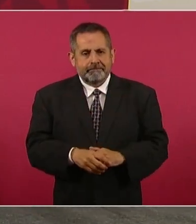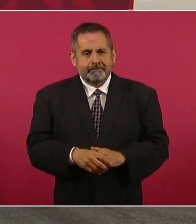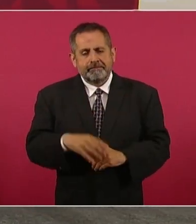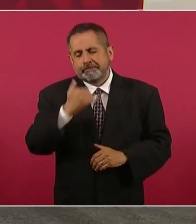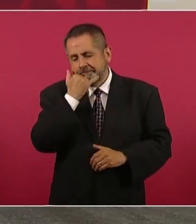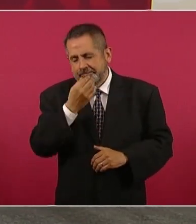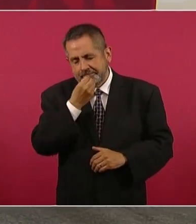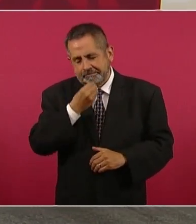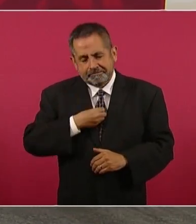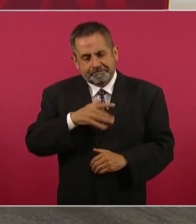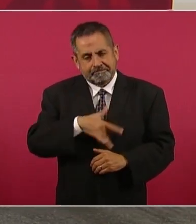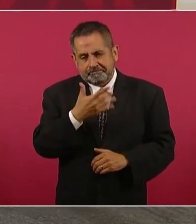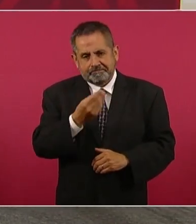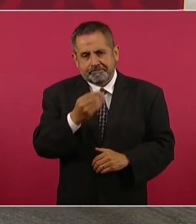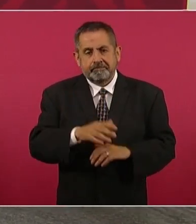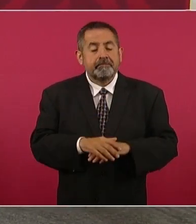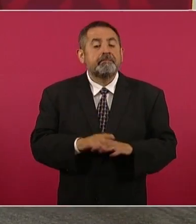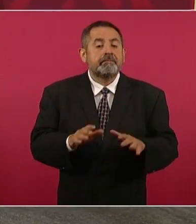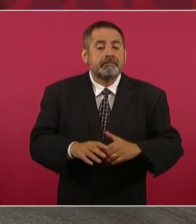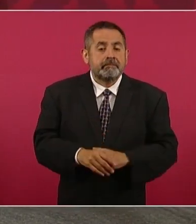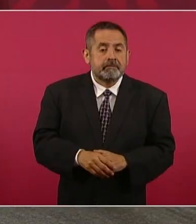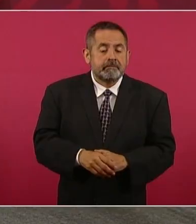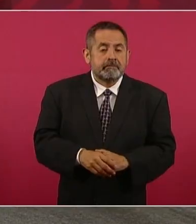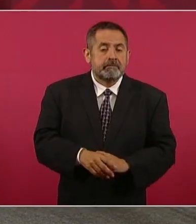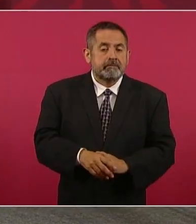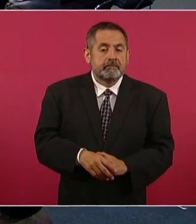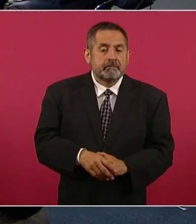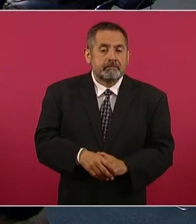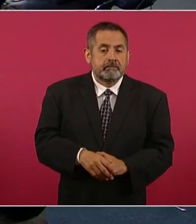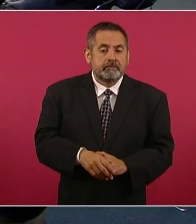Pero ni modo. ¿Ah?